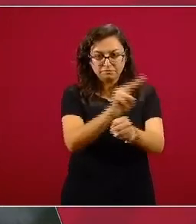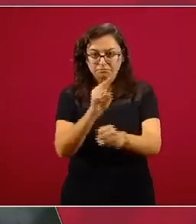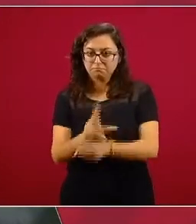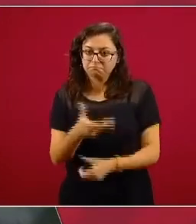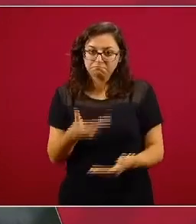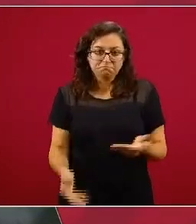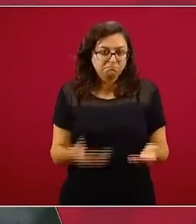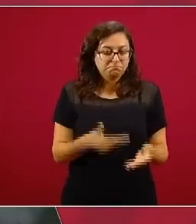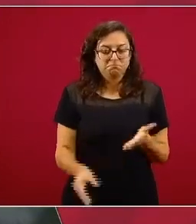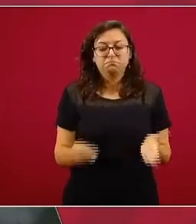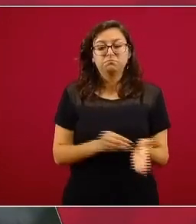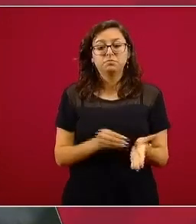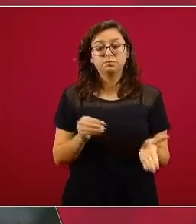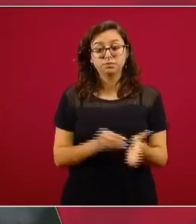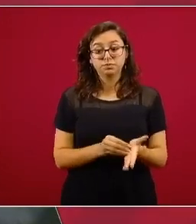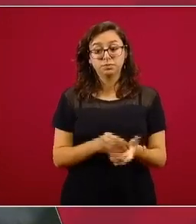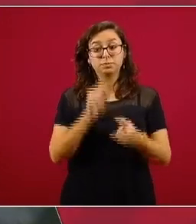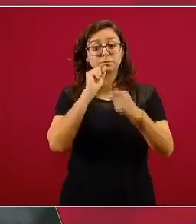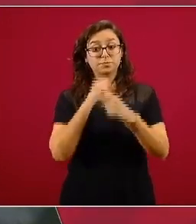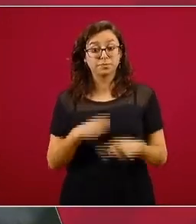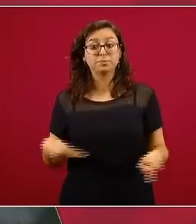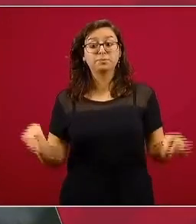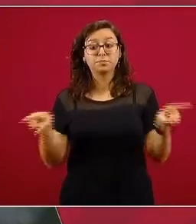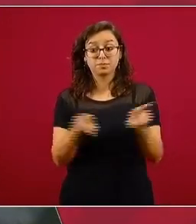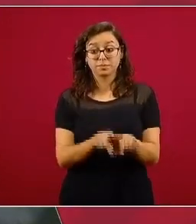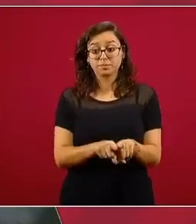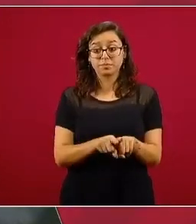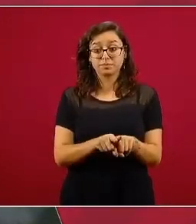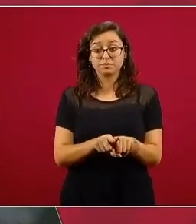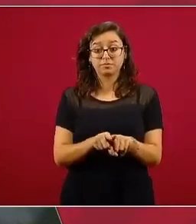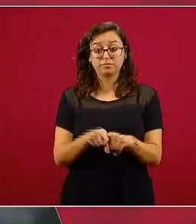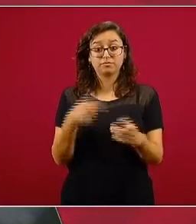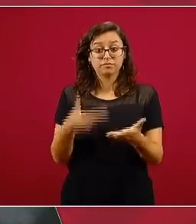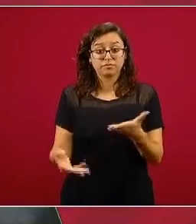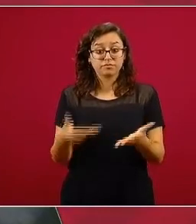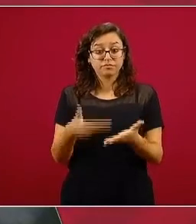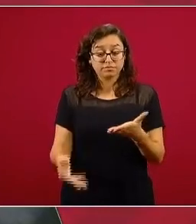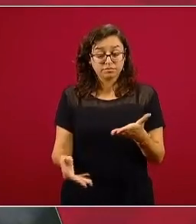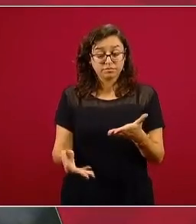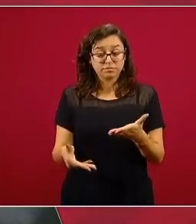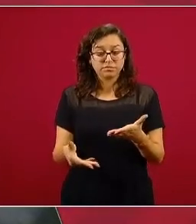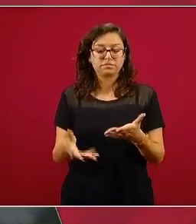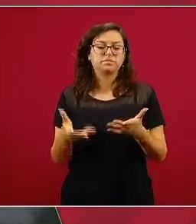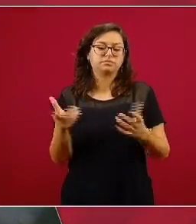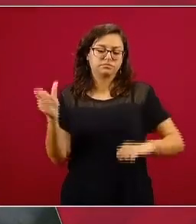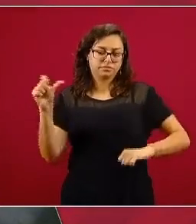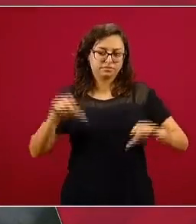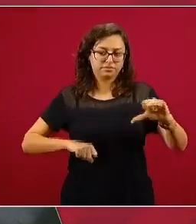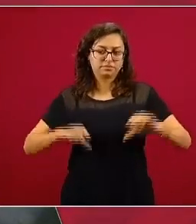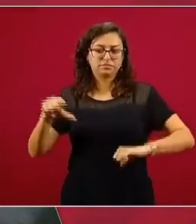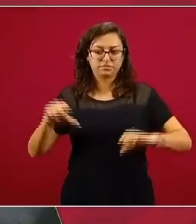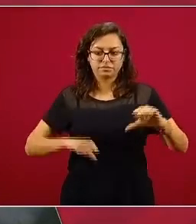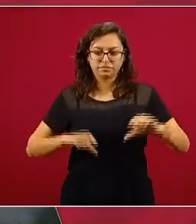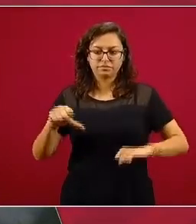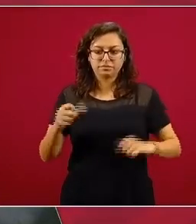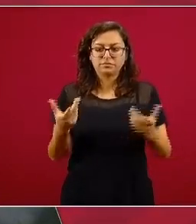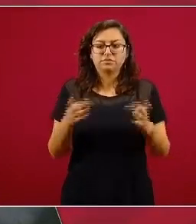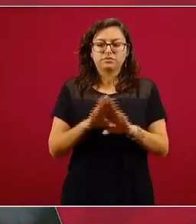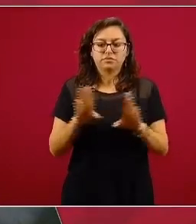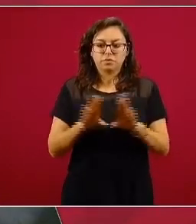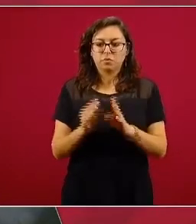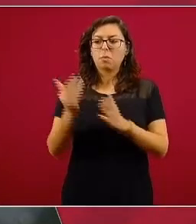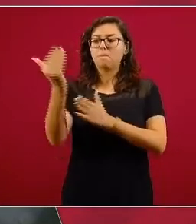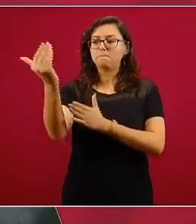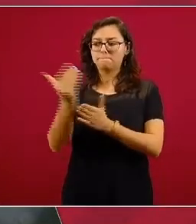hoy. Y también hasta el minuto de hoy sigue vigente las actividades de mitigación comunitaria